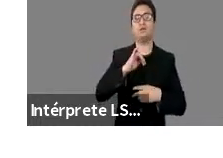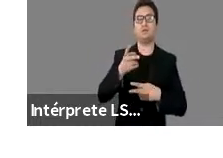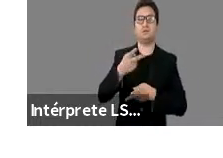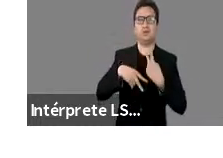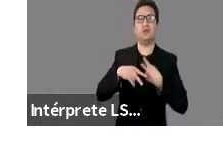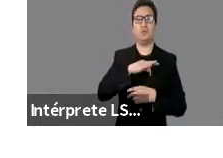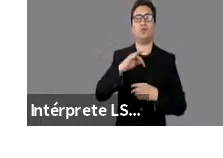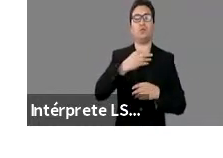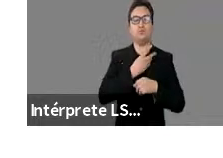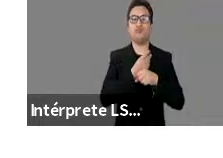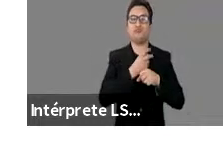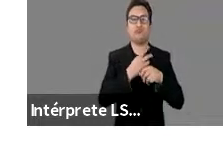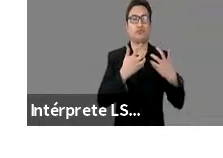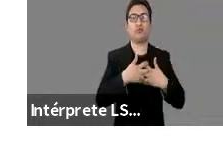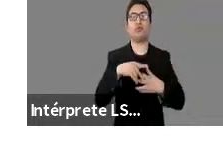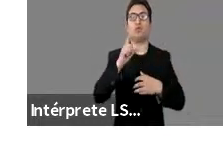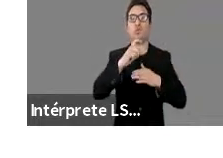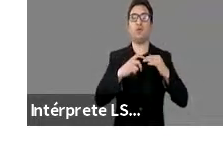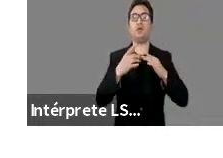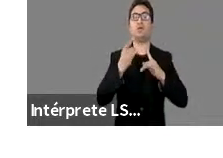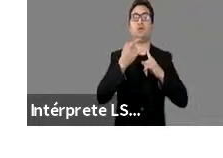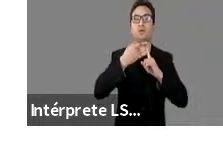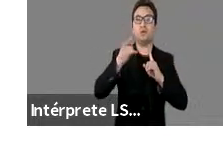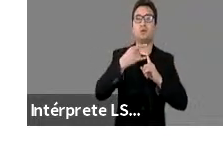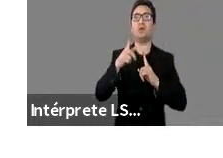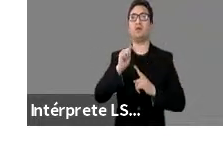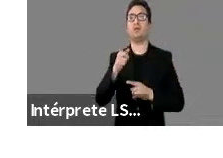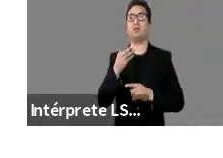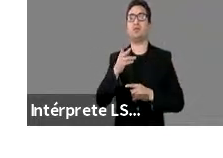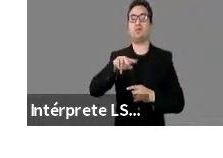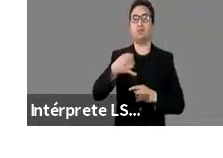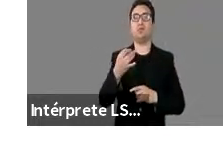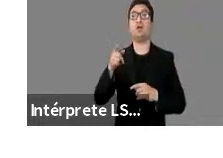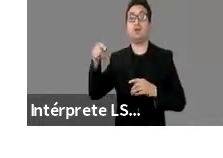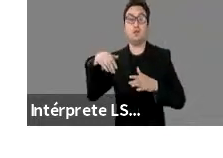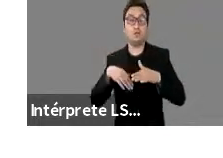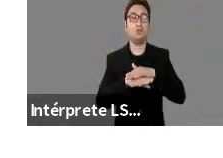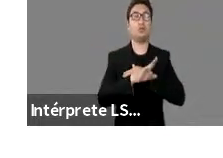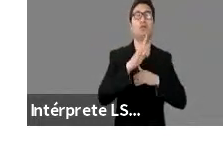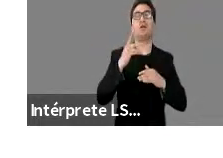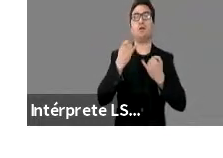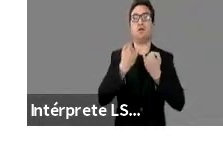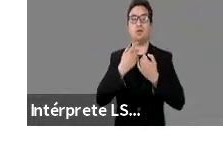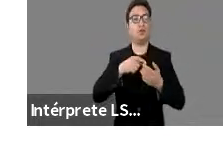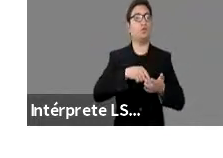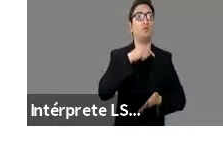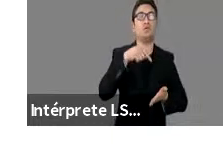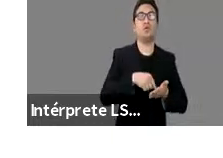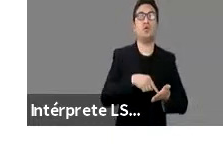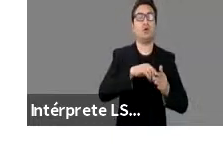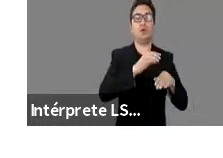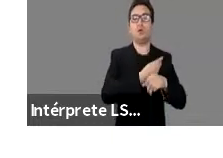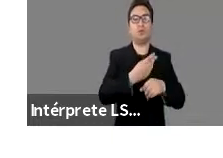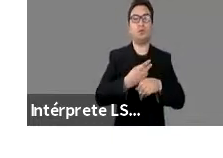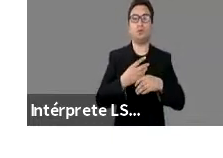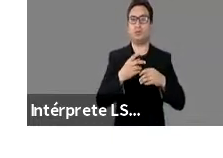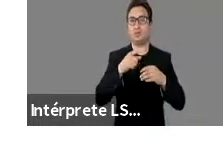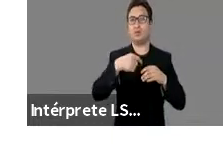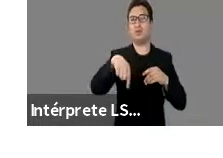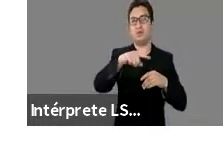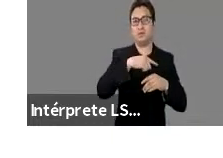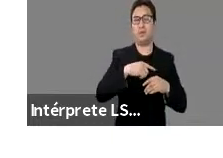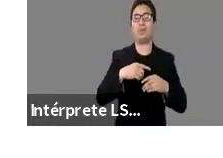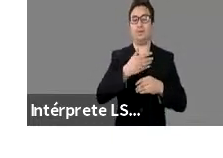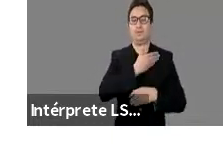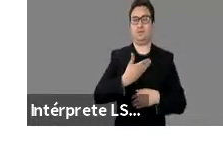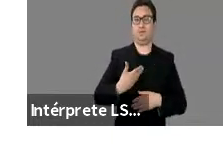la entrada del tribunal para recibirlo, el lugar, las audiencias, actualmente presididas por el señor presidente Rafael Guerra Álvarez,